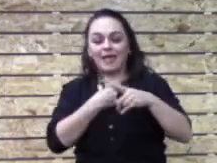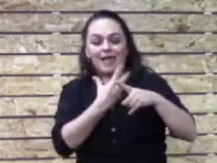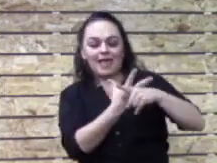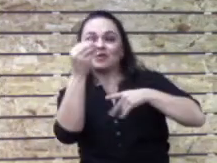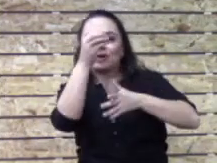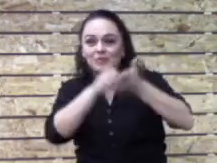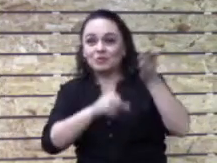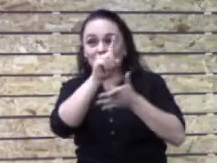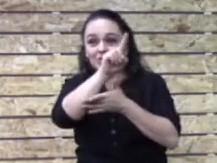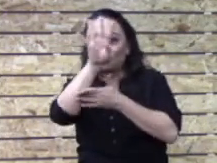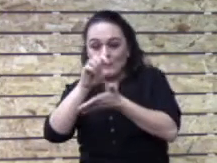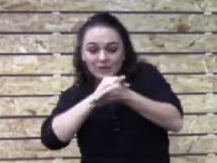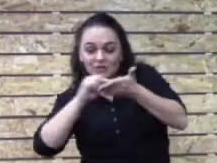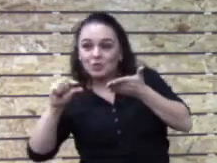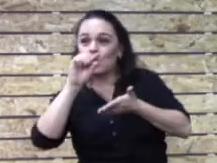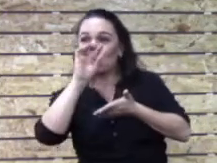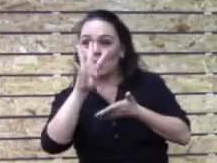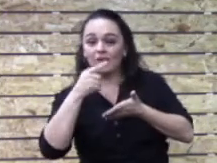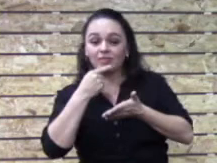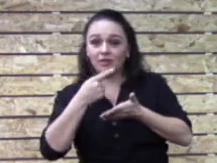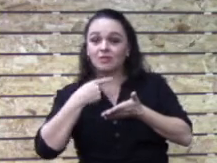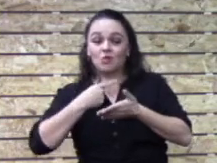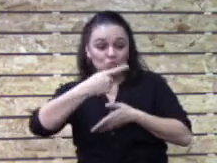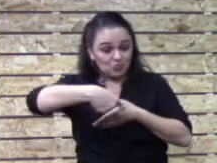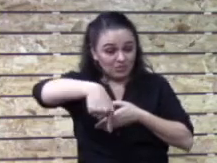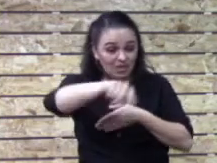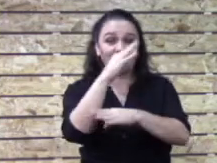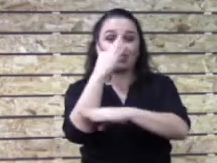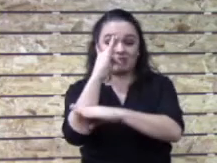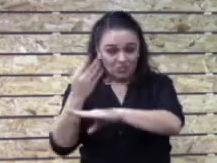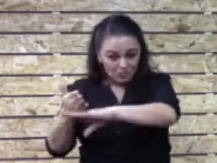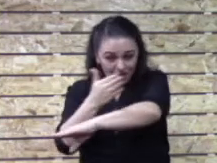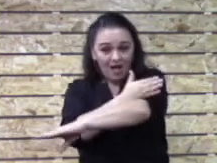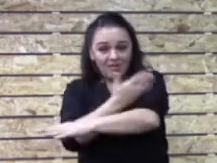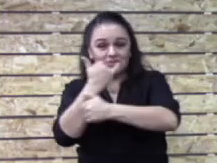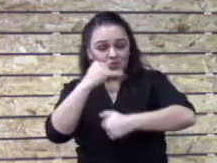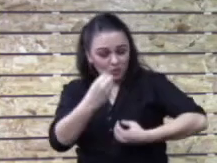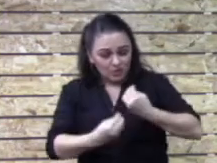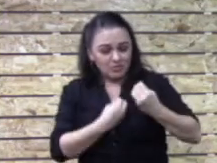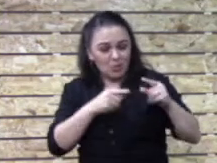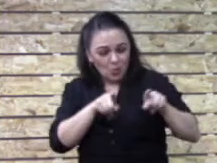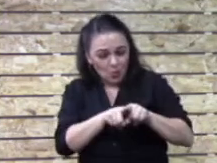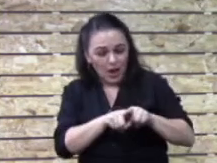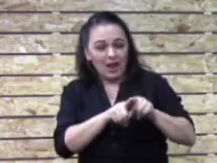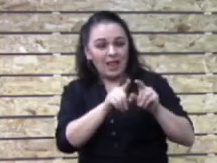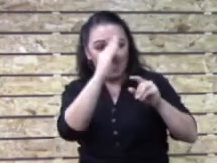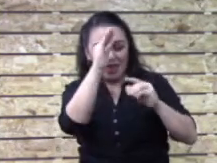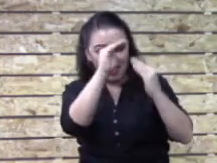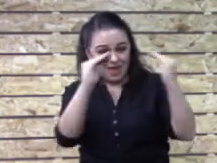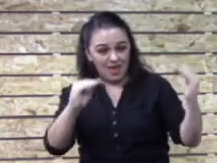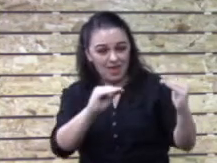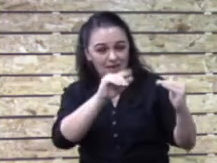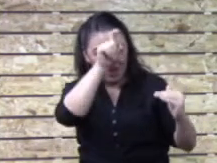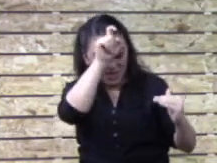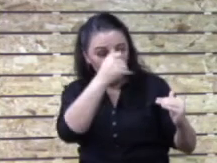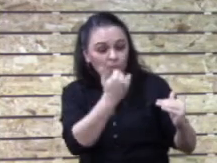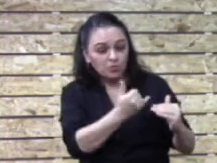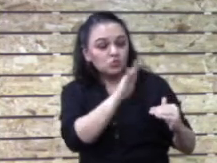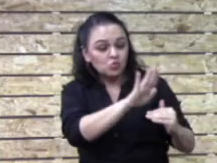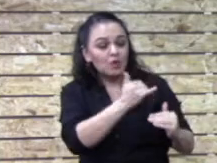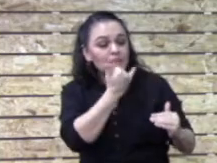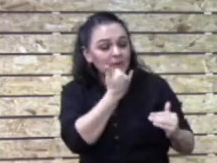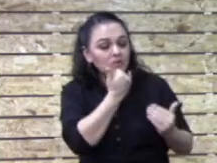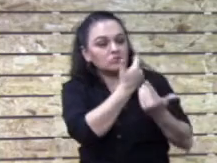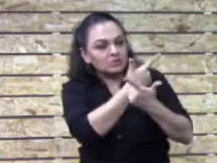Ustedes son testigos de lo que hice con Egipto y de que los he traído hacia mí como sobre alas de